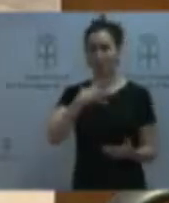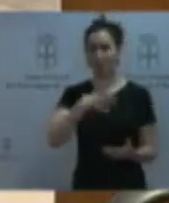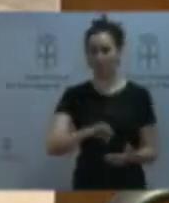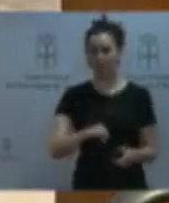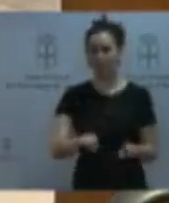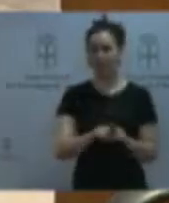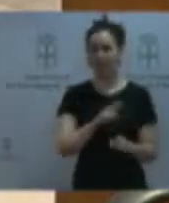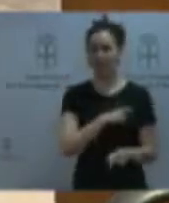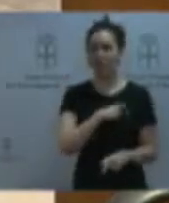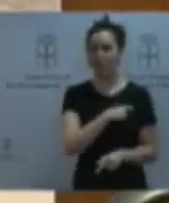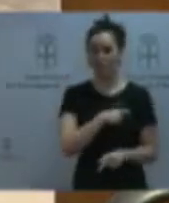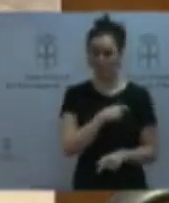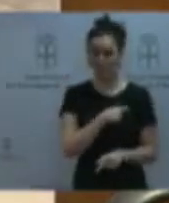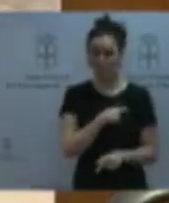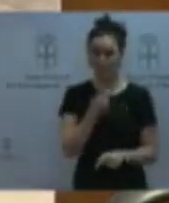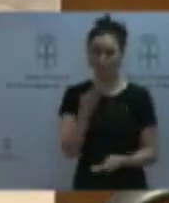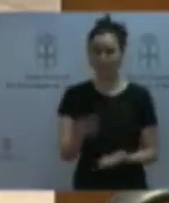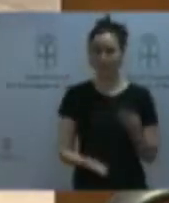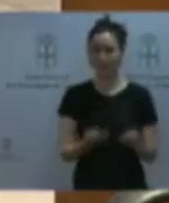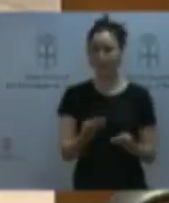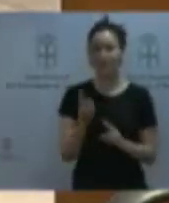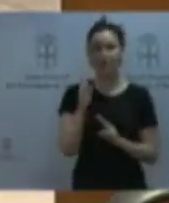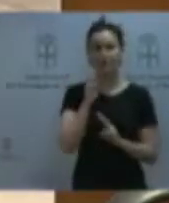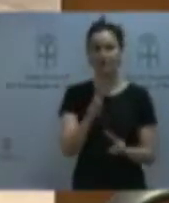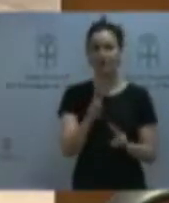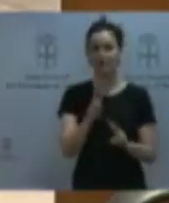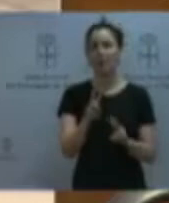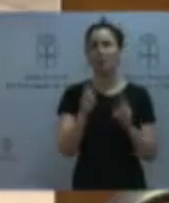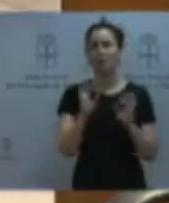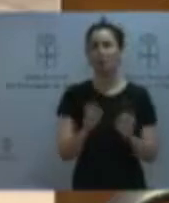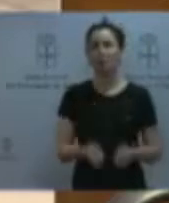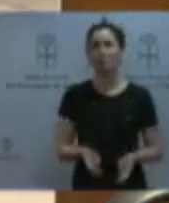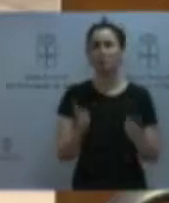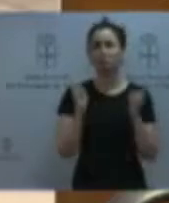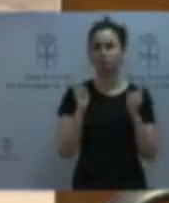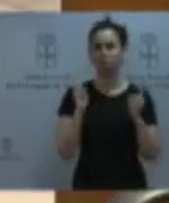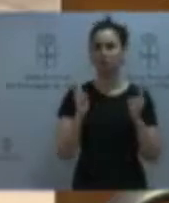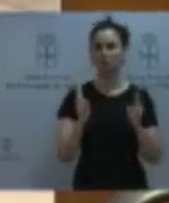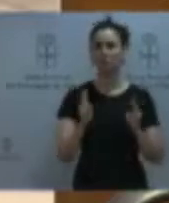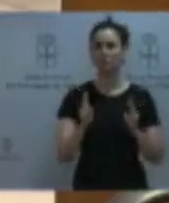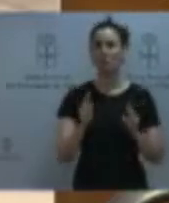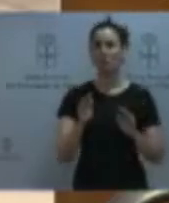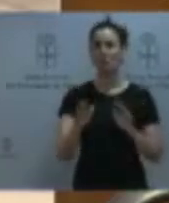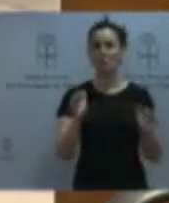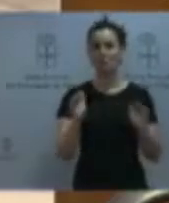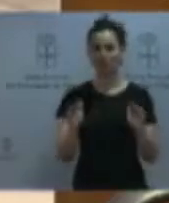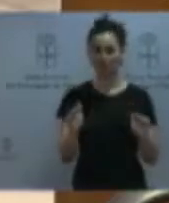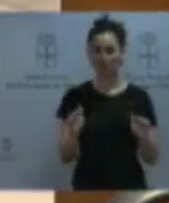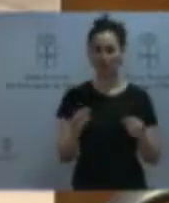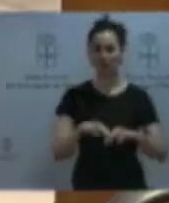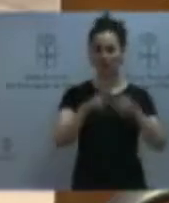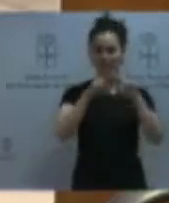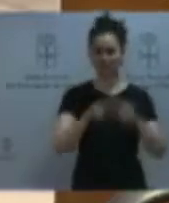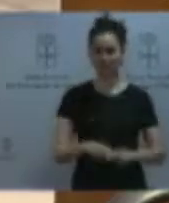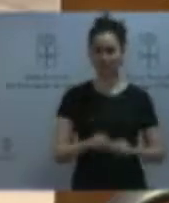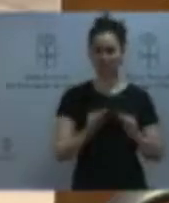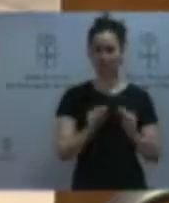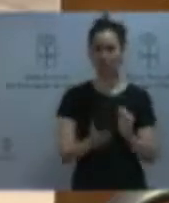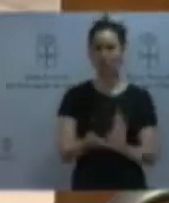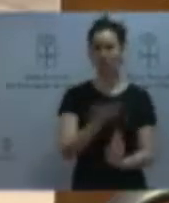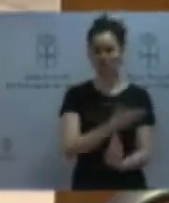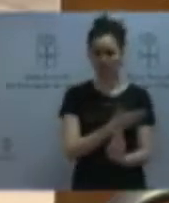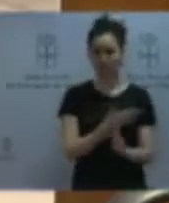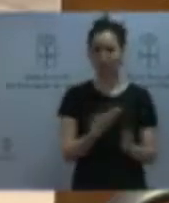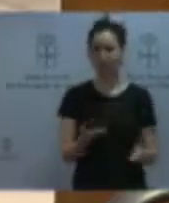reflejadas y habilitadas en esas bases de convocatoria que son revisadas con carácter previo y cuya ejecución final son revisadas a